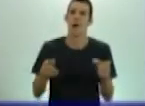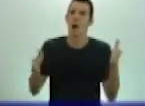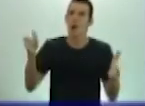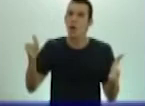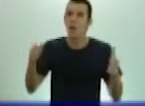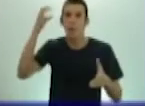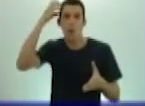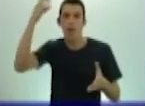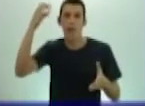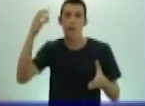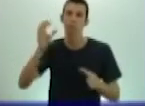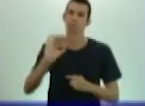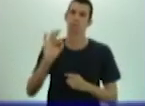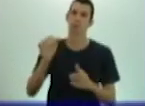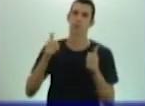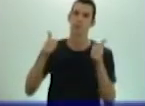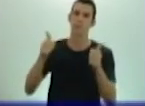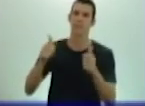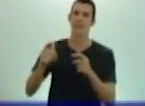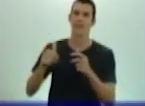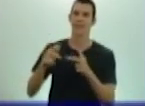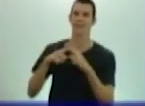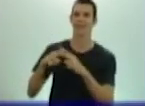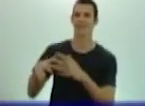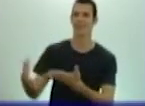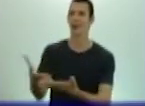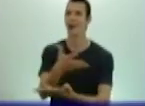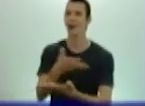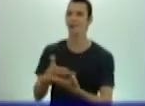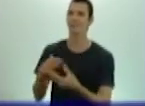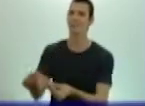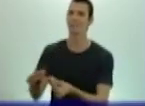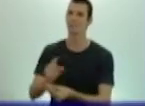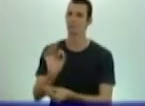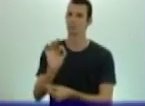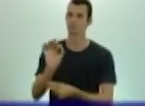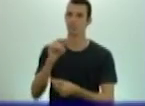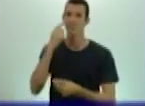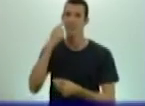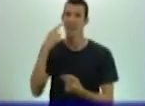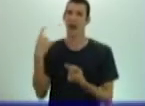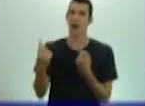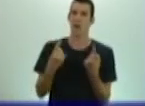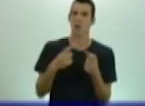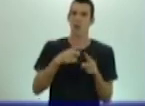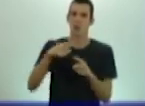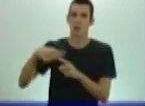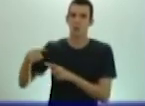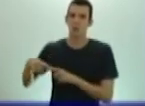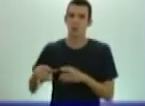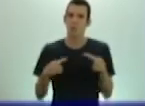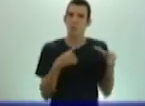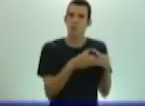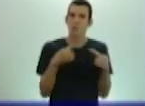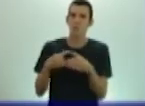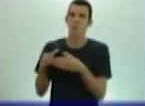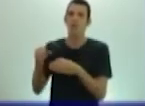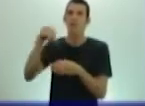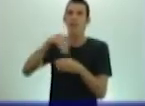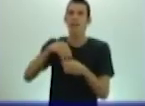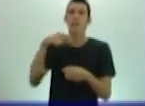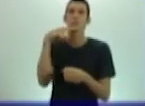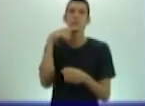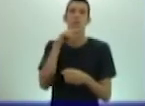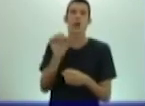ello que también en Rusia constantemente se están desarrollando manifestaciones en contra de ese gobierno provisional. El día 4 de julio, como pueden ver en la